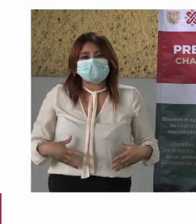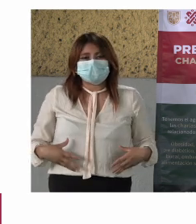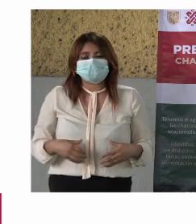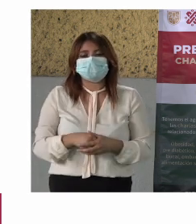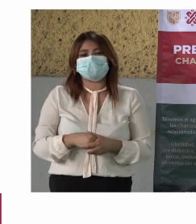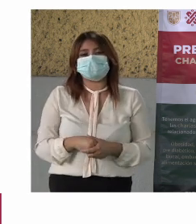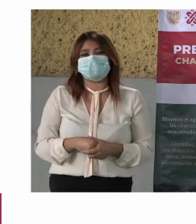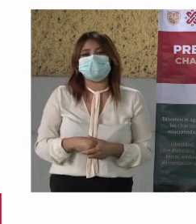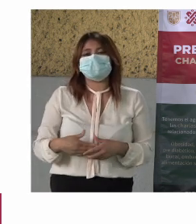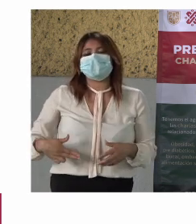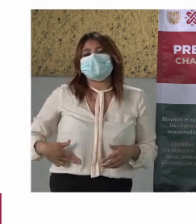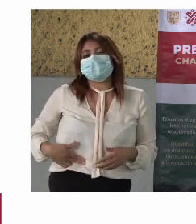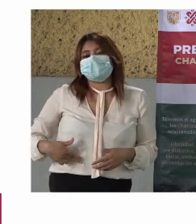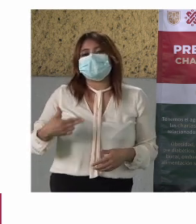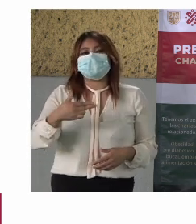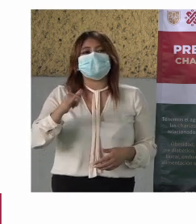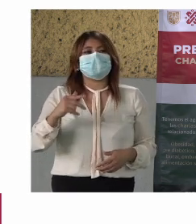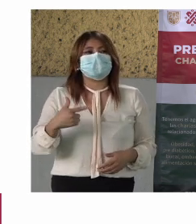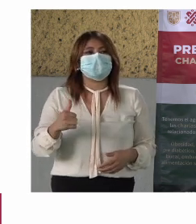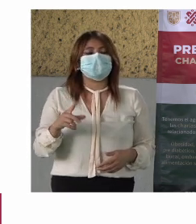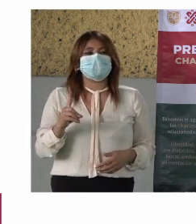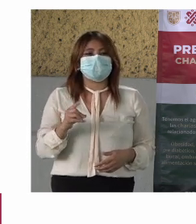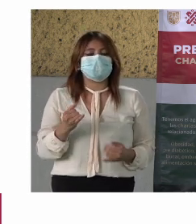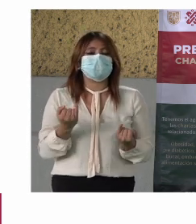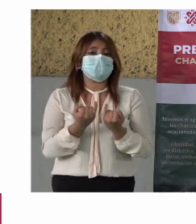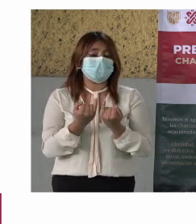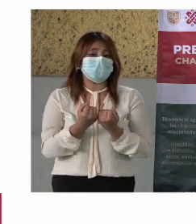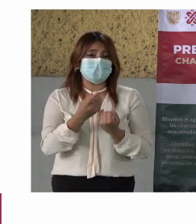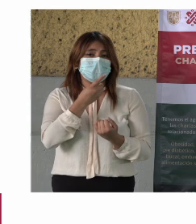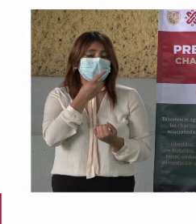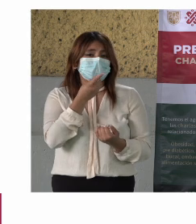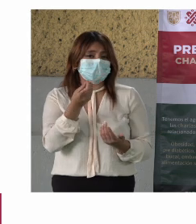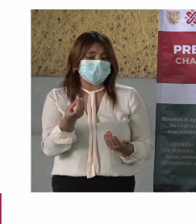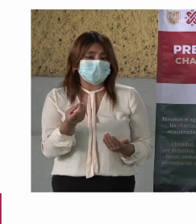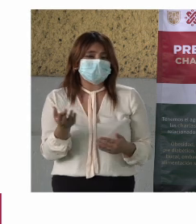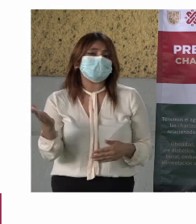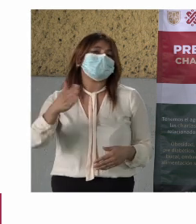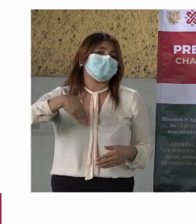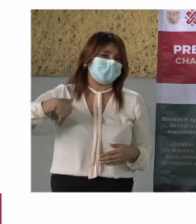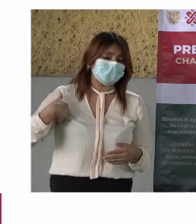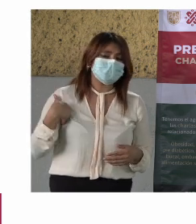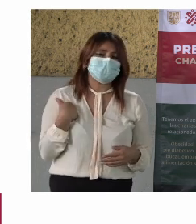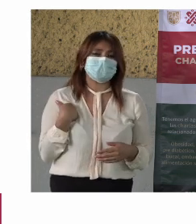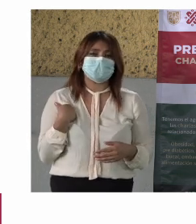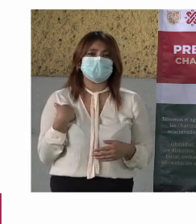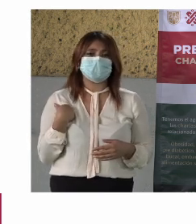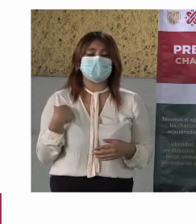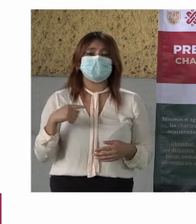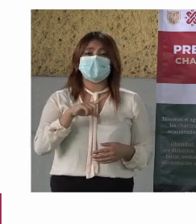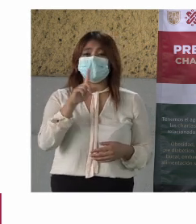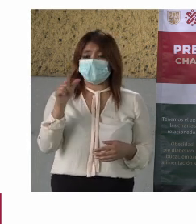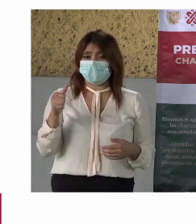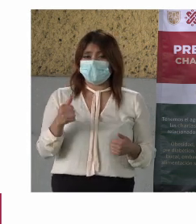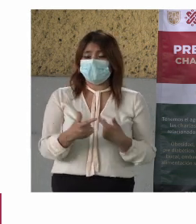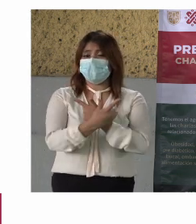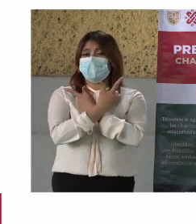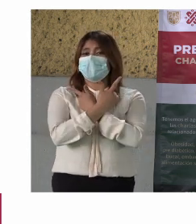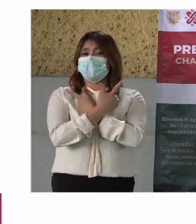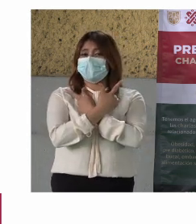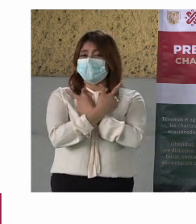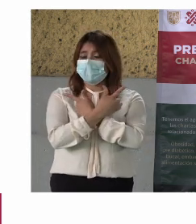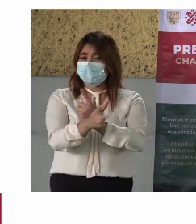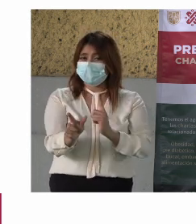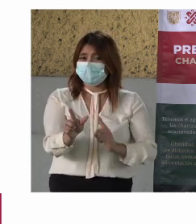estar deteniendo que el hígado, que ya decimos que es uno de los sitios que la almacena, la empiece a liberar, ¿no? Su información nos va a ayudar